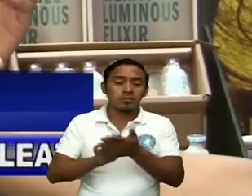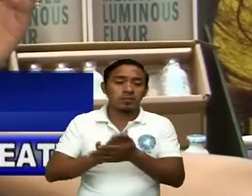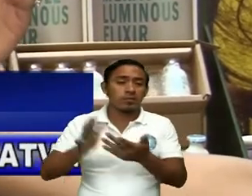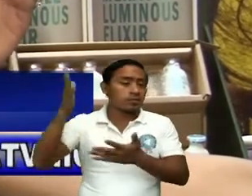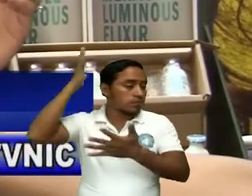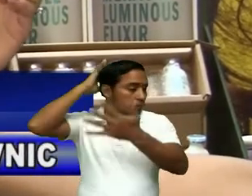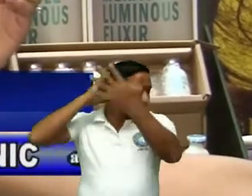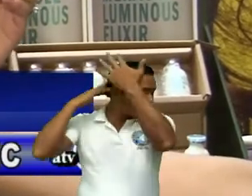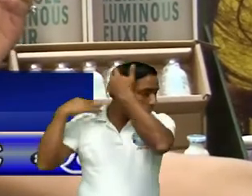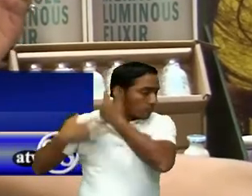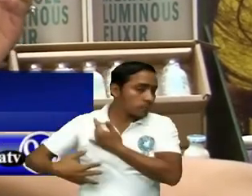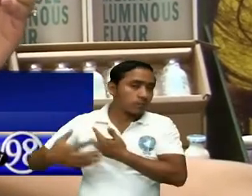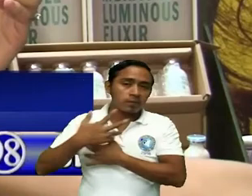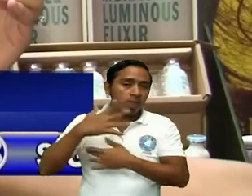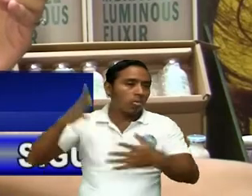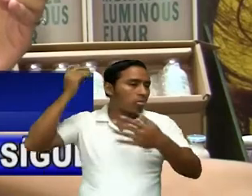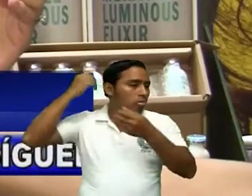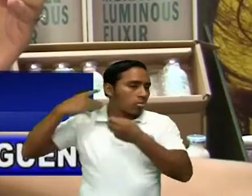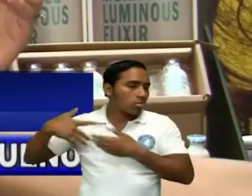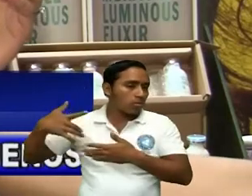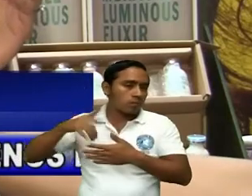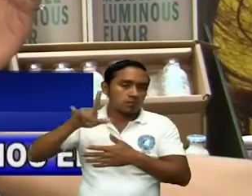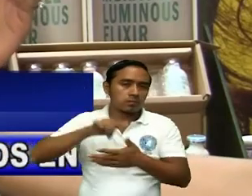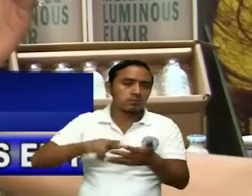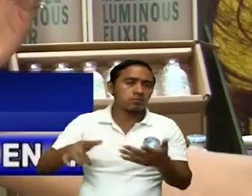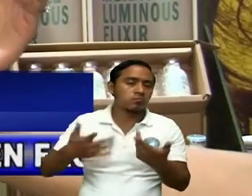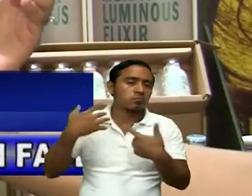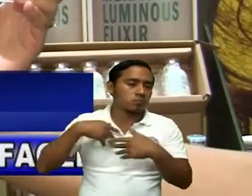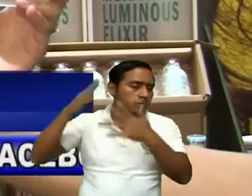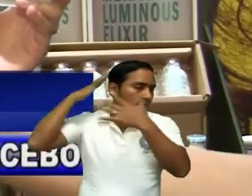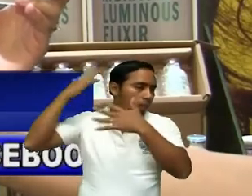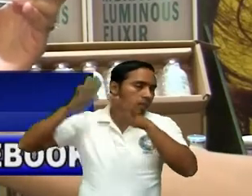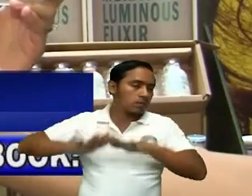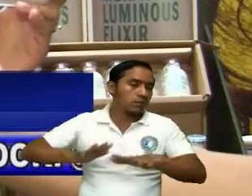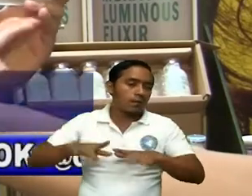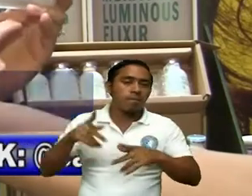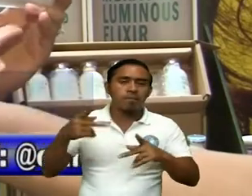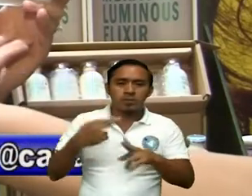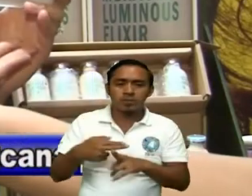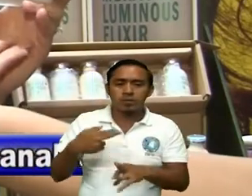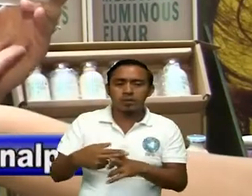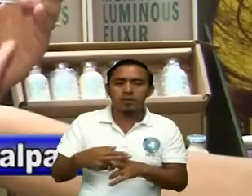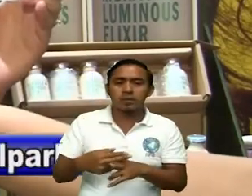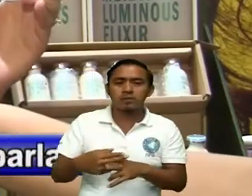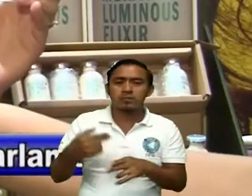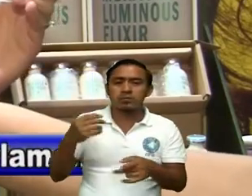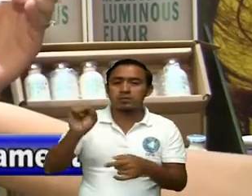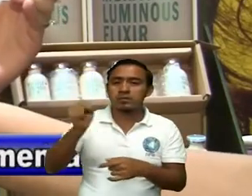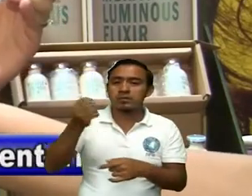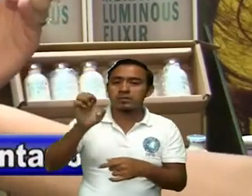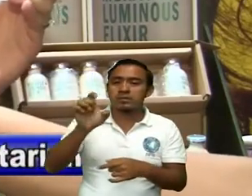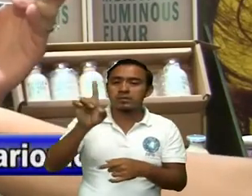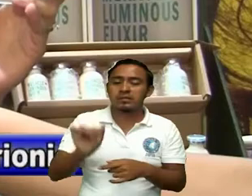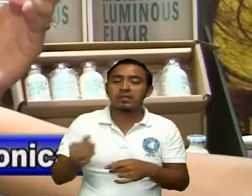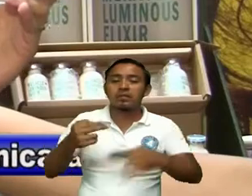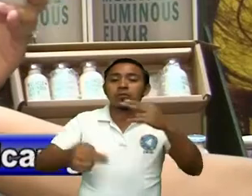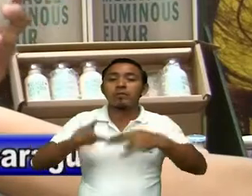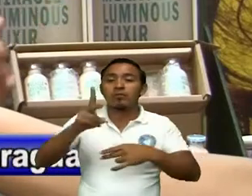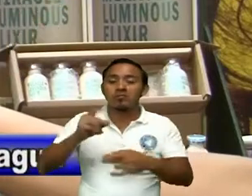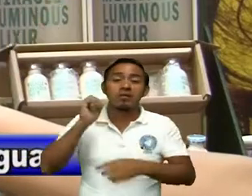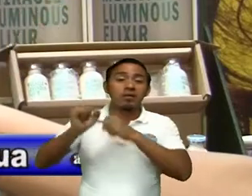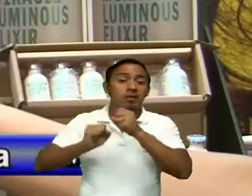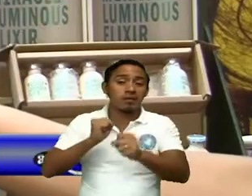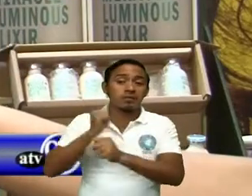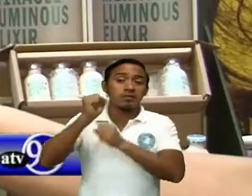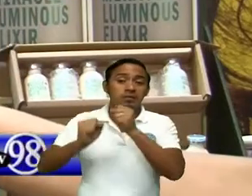en el cabello, no se tiene que retirar, y aquí pues los nicaragüenses la han nombrado como la seda número 12, ya la vienen a buscar cada año.